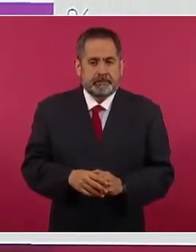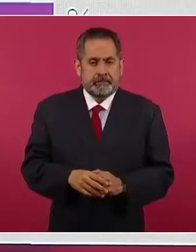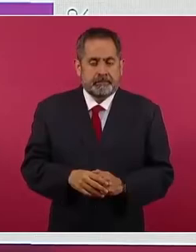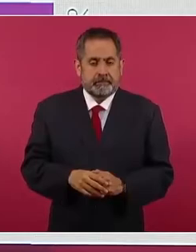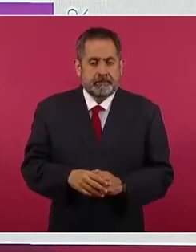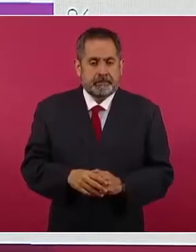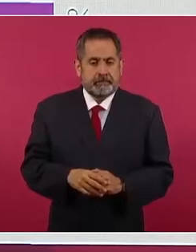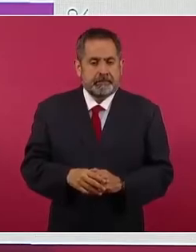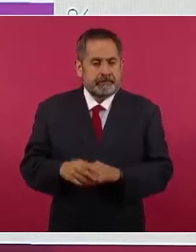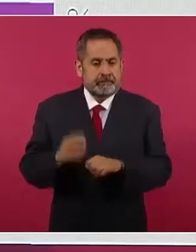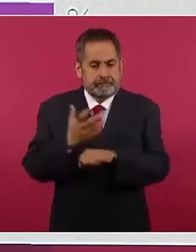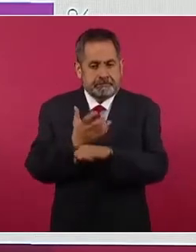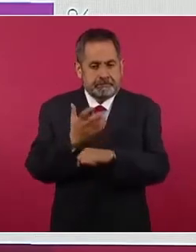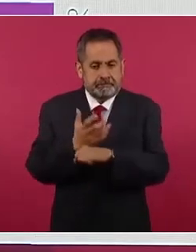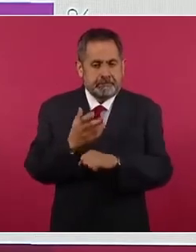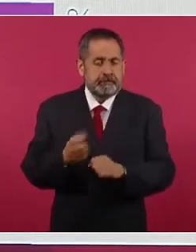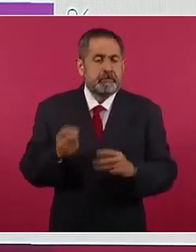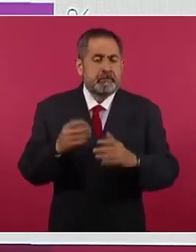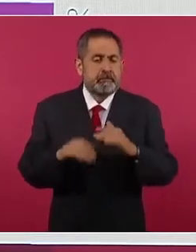Estados Unidos,